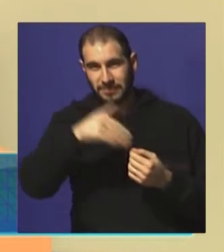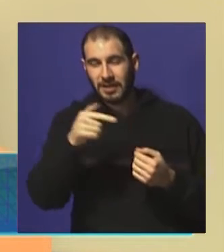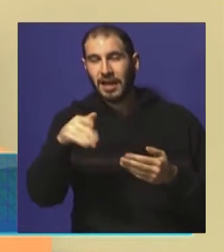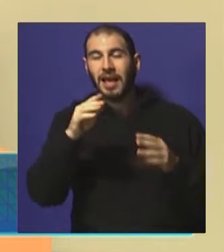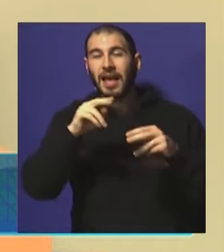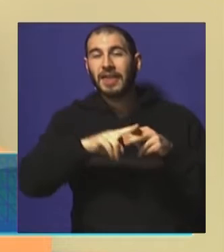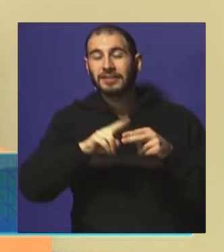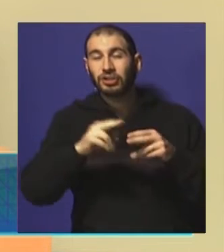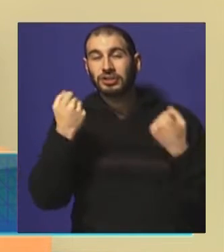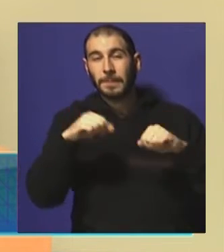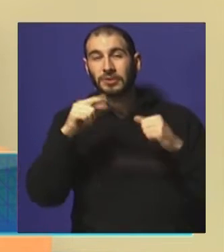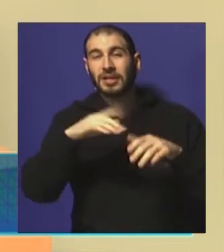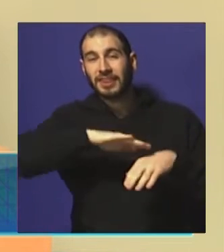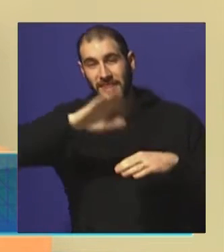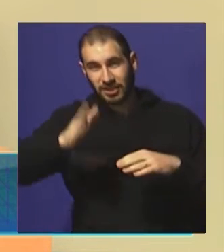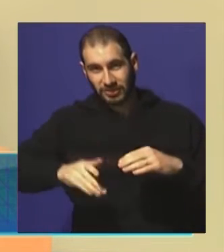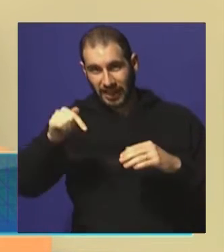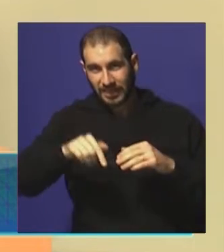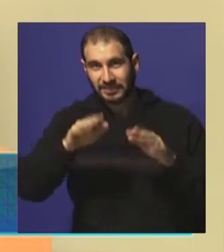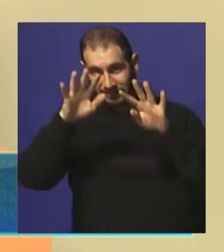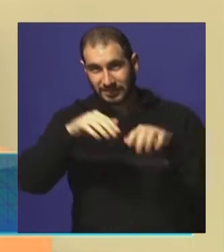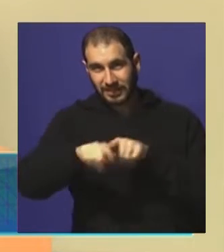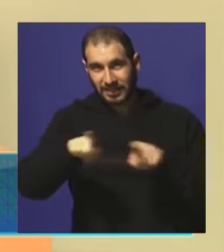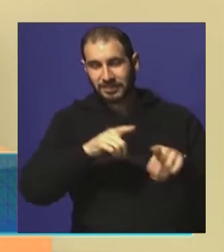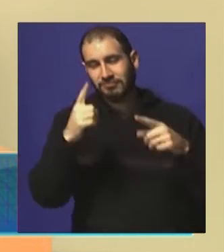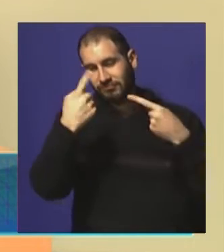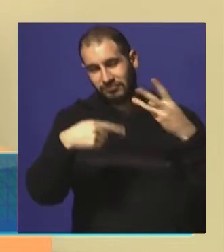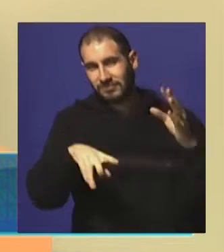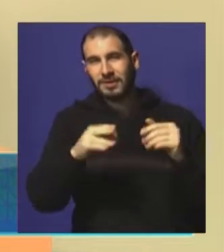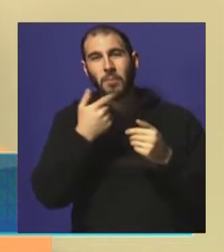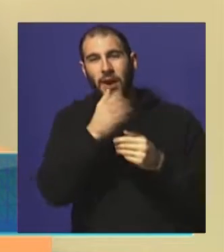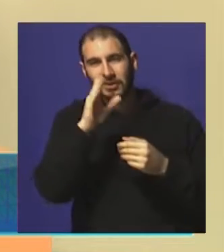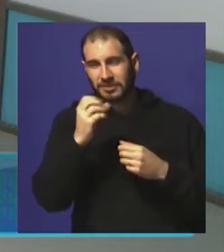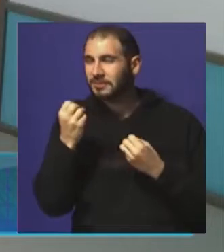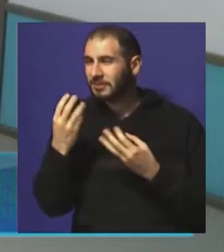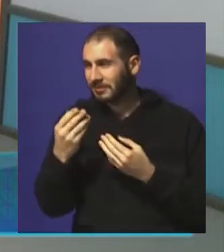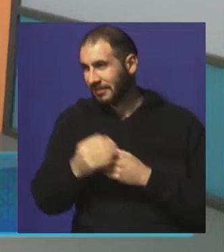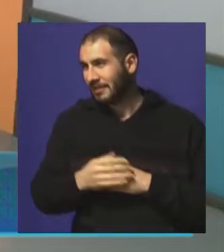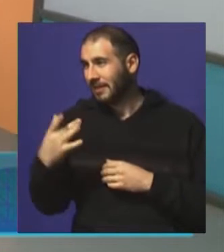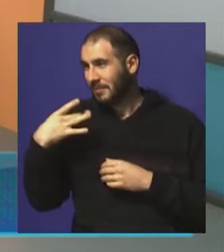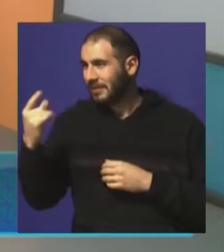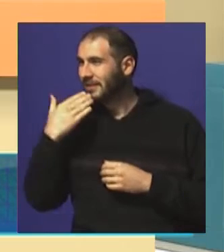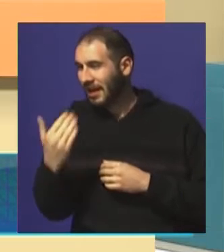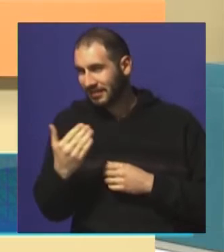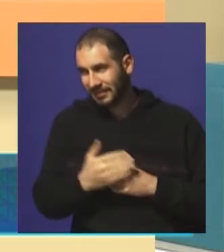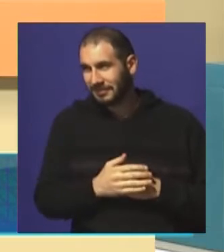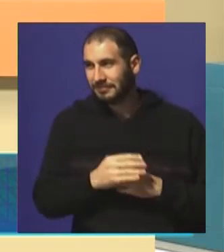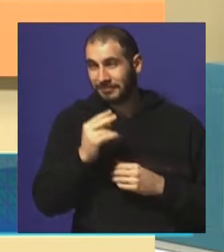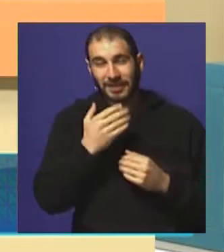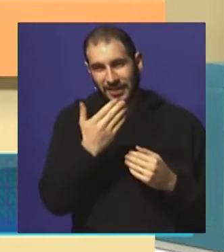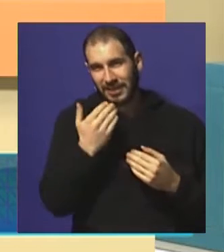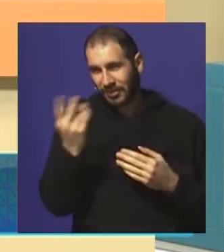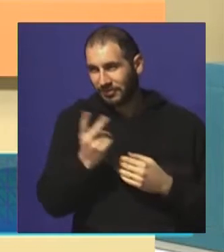de deportes de Los Andes Online. Y vamos a hablar un poco de todo. ¿Cómo estás, Fabián? Buenas noches. ¿Qué tal, Gastón? Gracias por la invitación. Gracias, chicos. Por